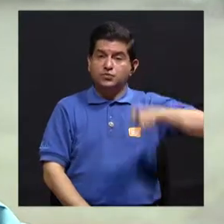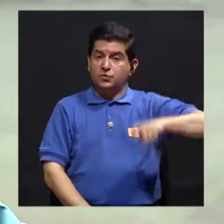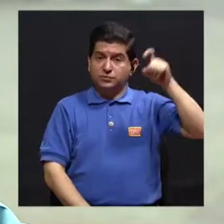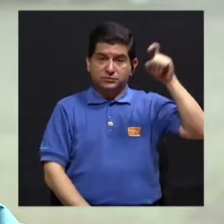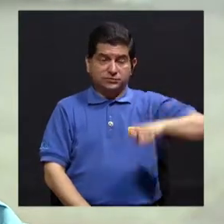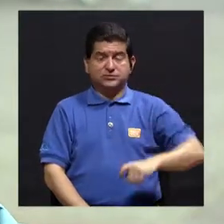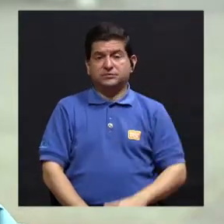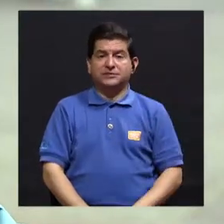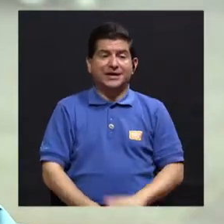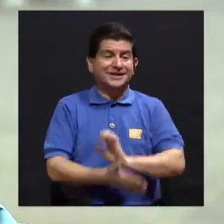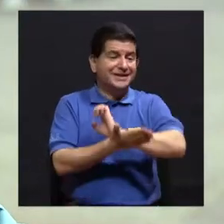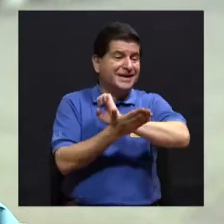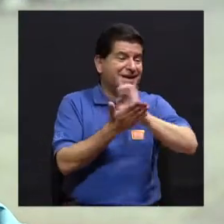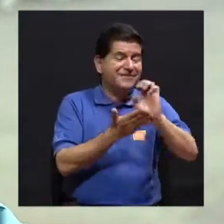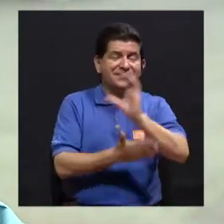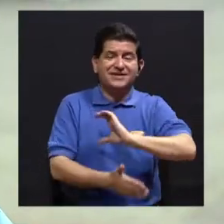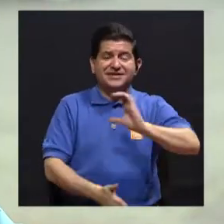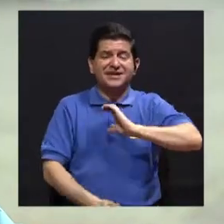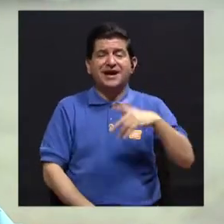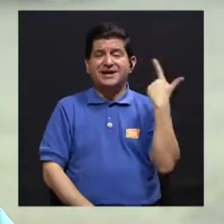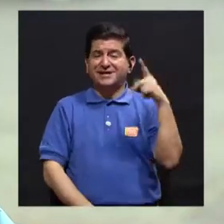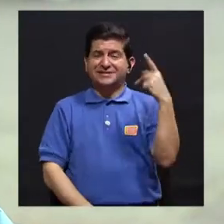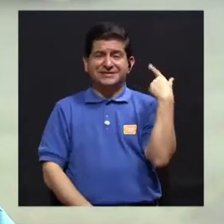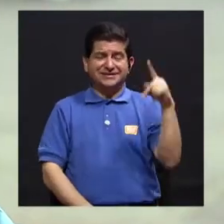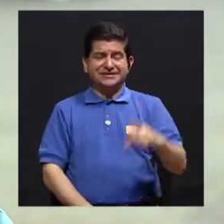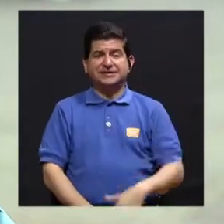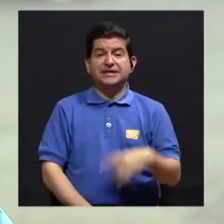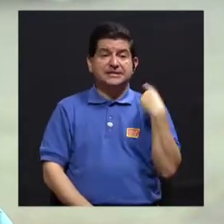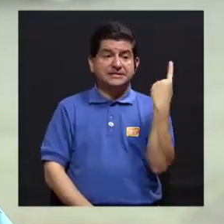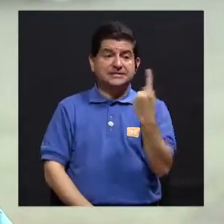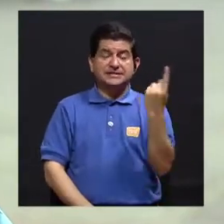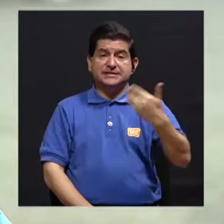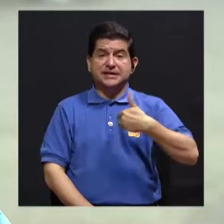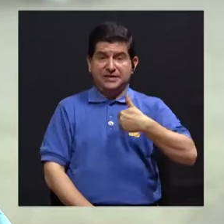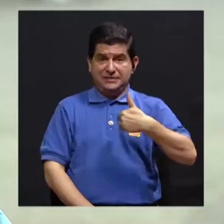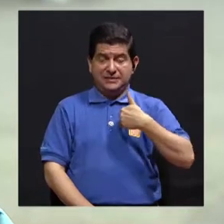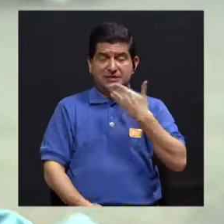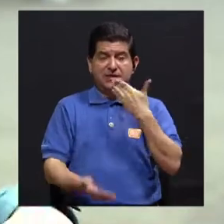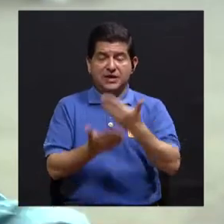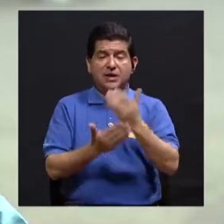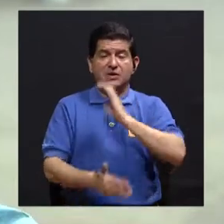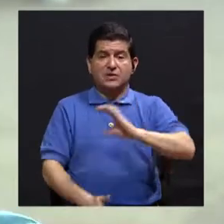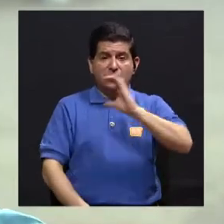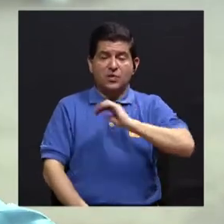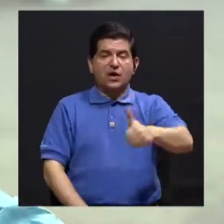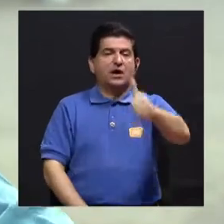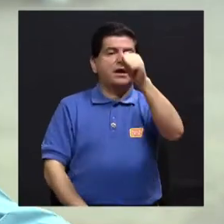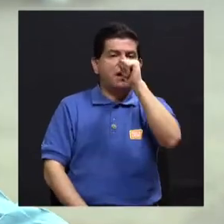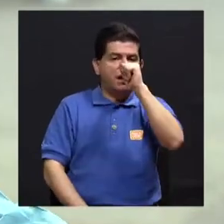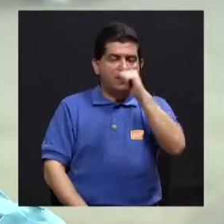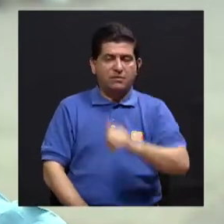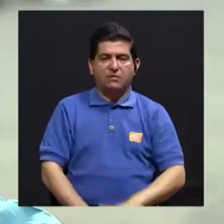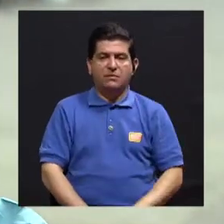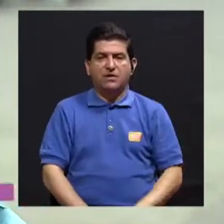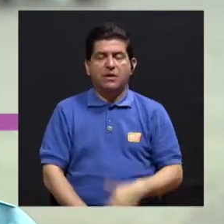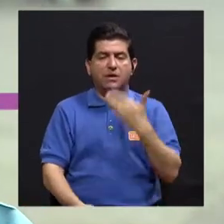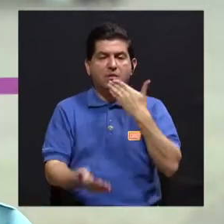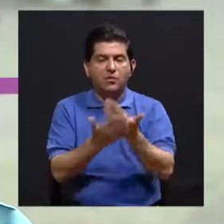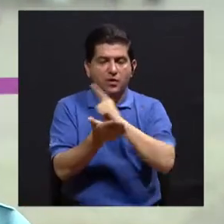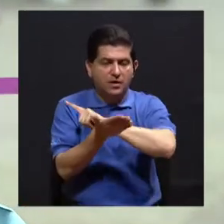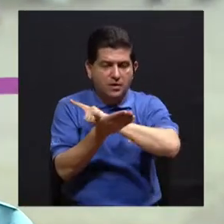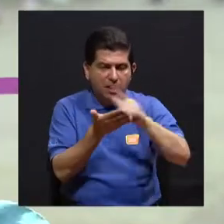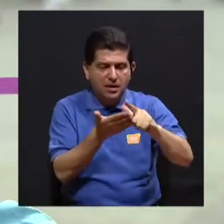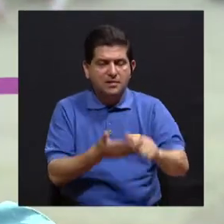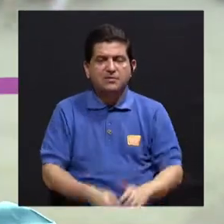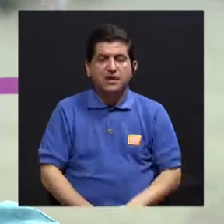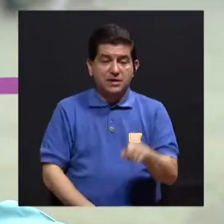nosotros necesitamos evitar conductas de riesgo, ¿ok? Siempre y cuando tengamos una buena calidad de agua, ¿verdad?, y un buen